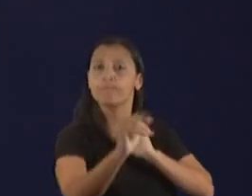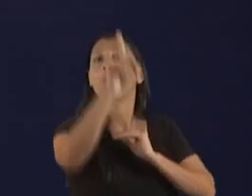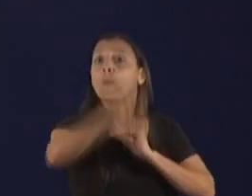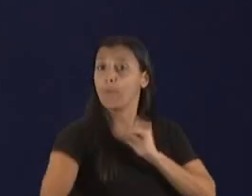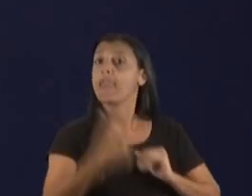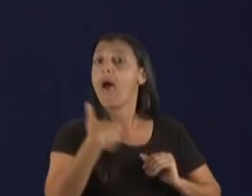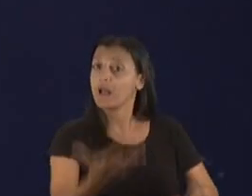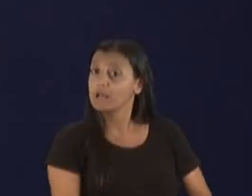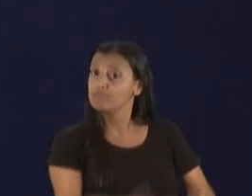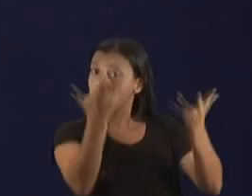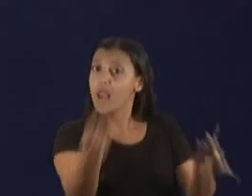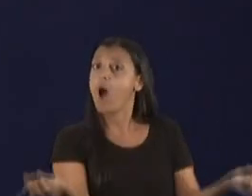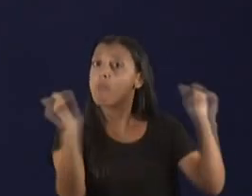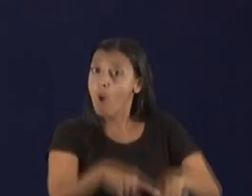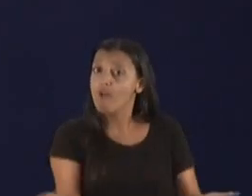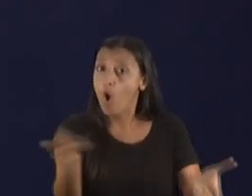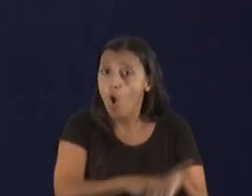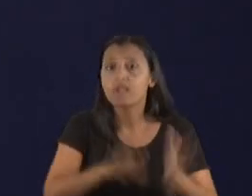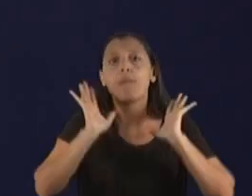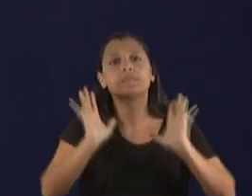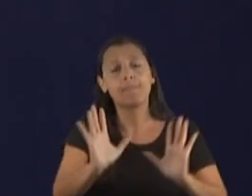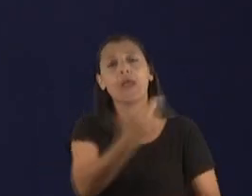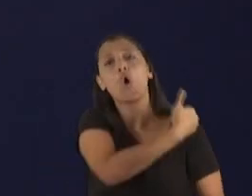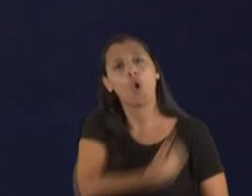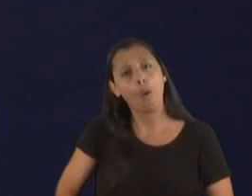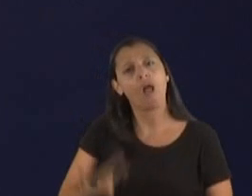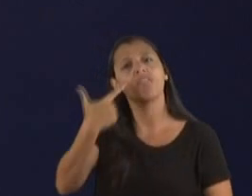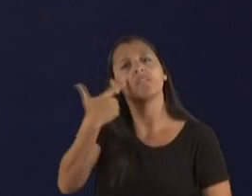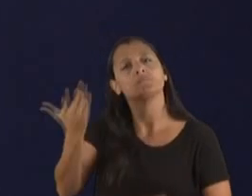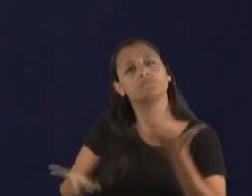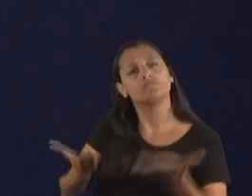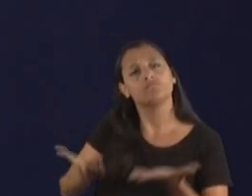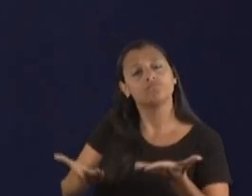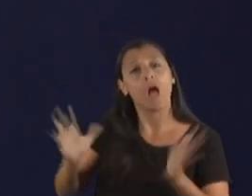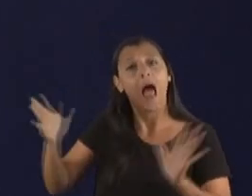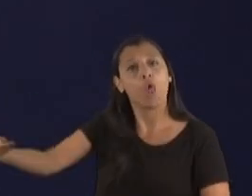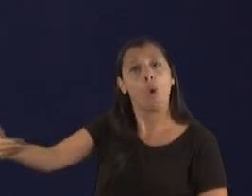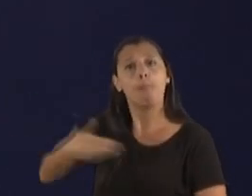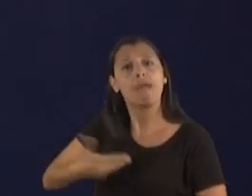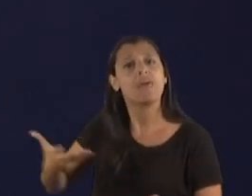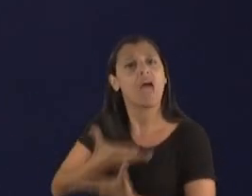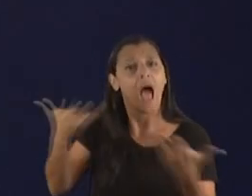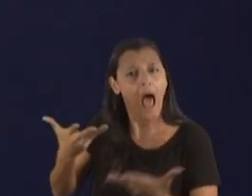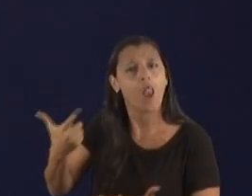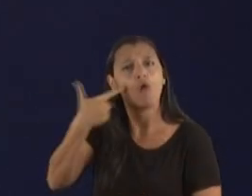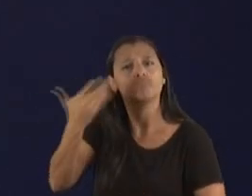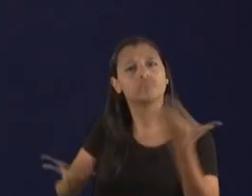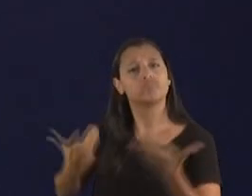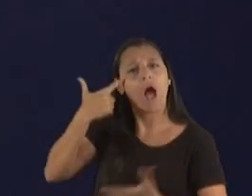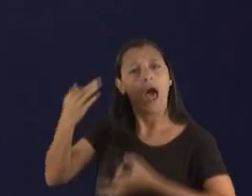empezar a ser un país viable. Pero de todas maneras, el gobierno está dispuesto a estudiar cualquier alternativa que le